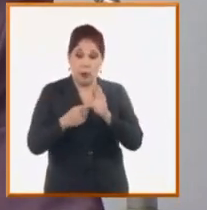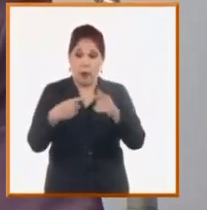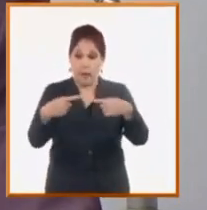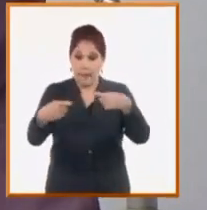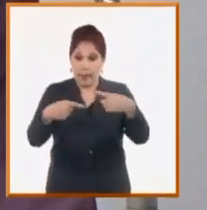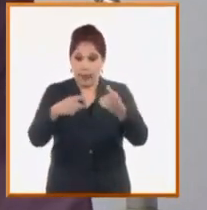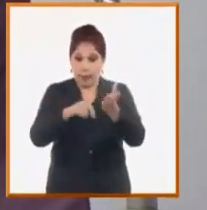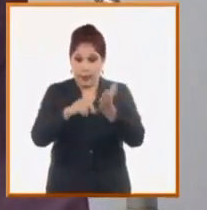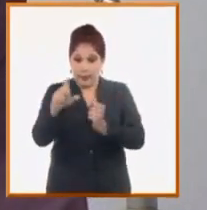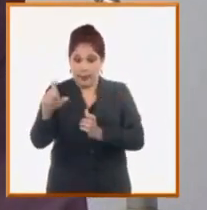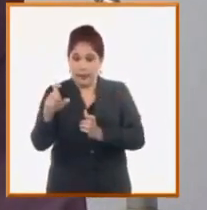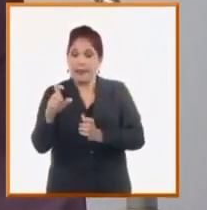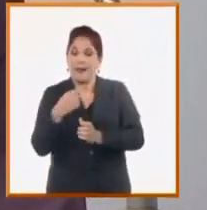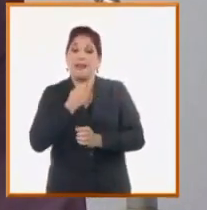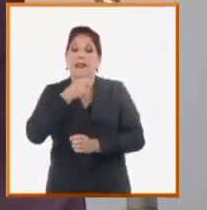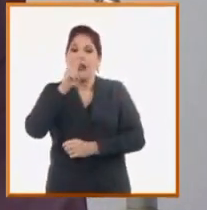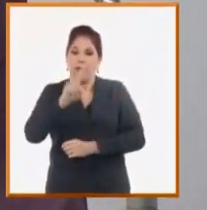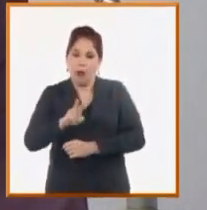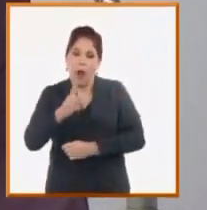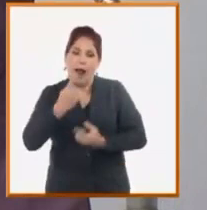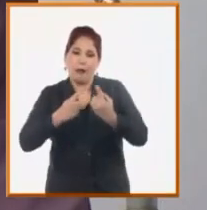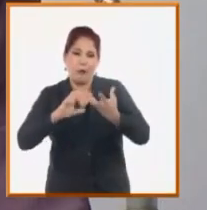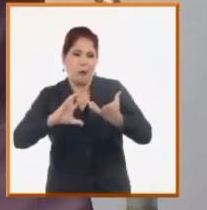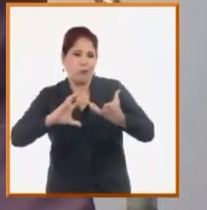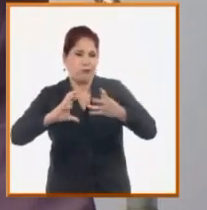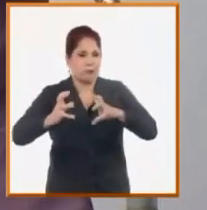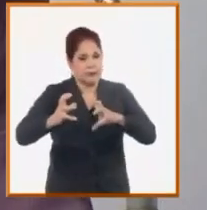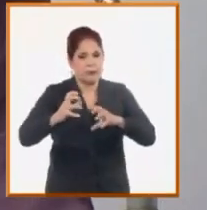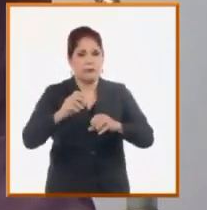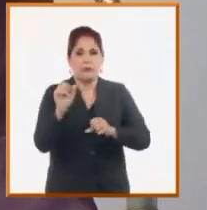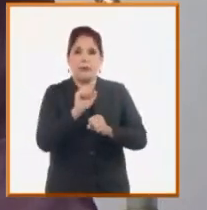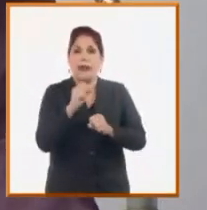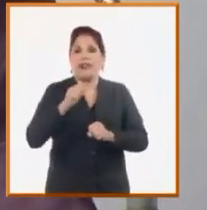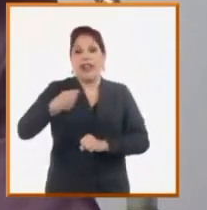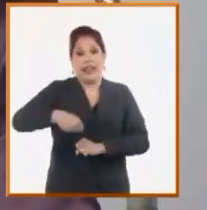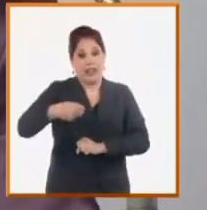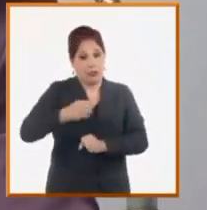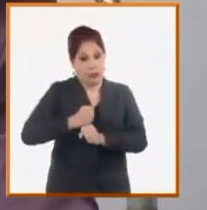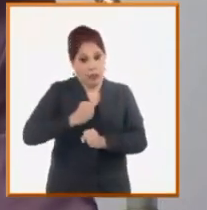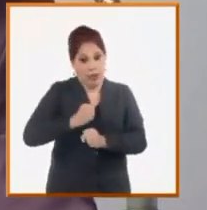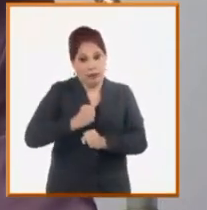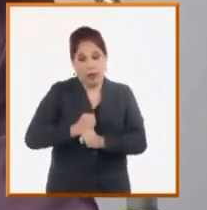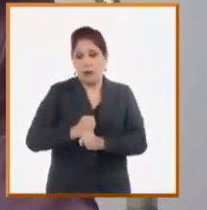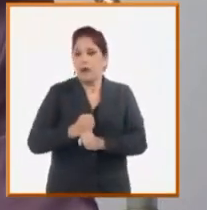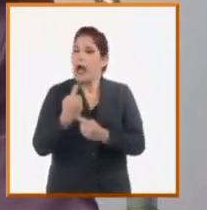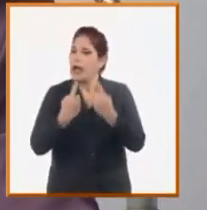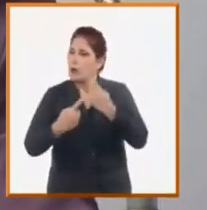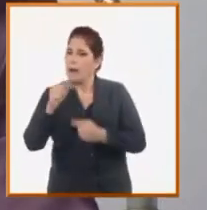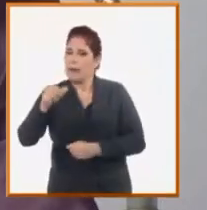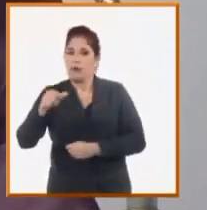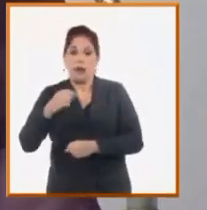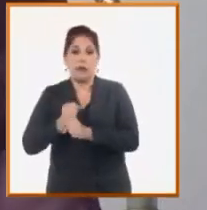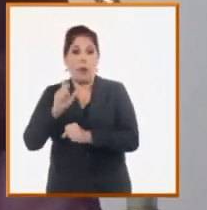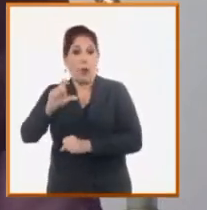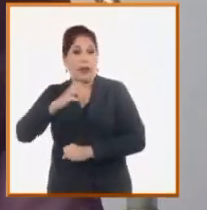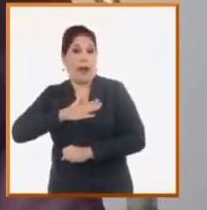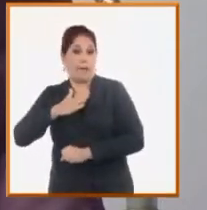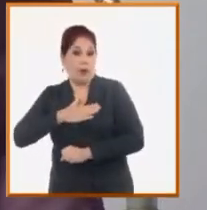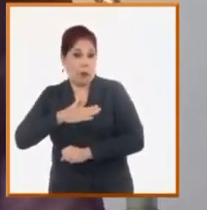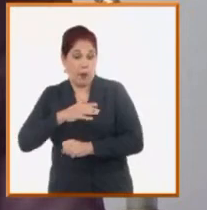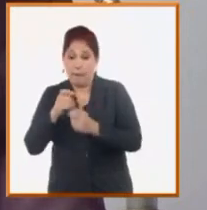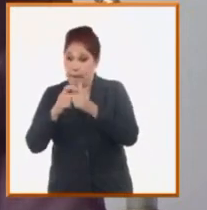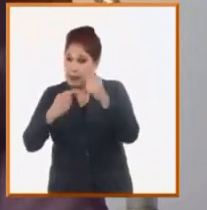algunas distorsiones en los derechos laborales, en la ocupación de determinadas personas, sobre todo en las